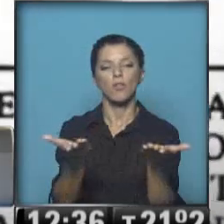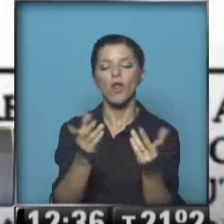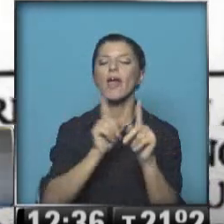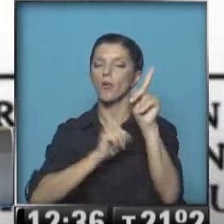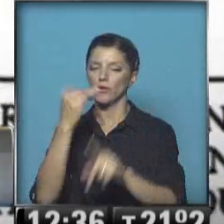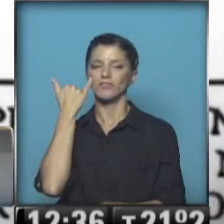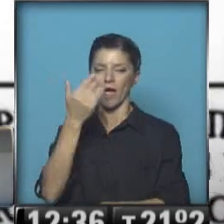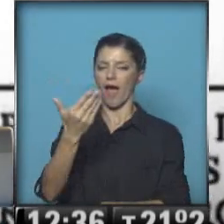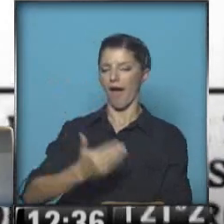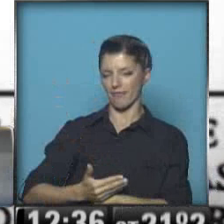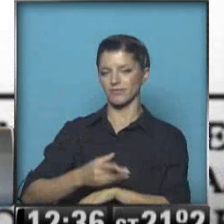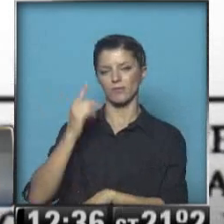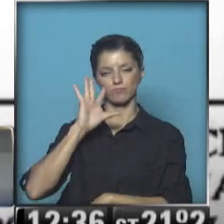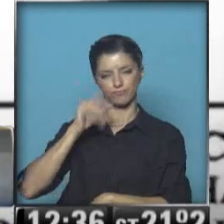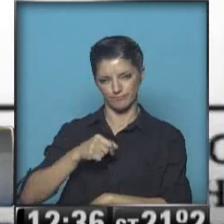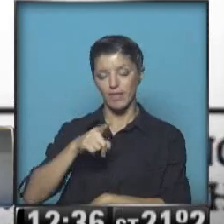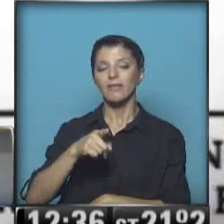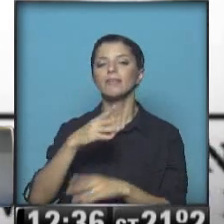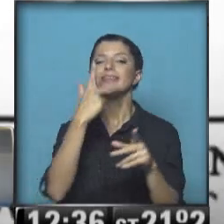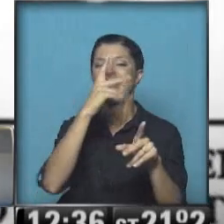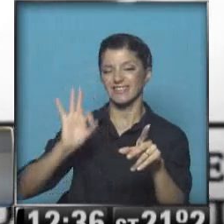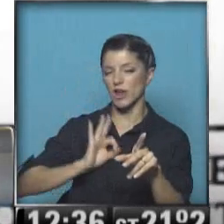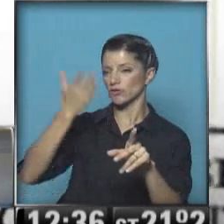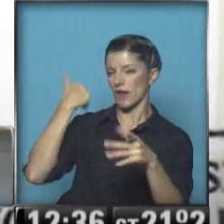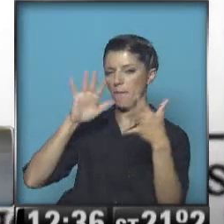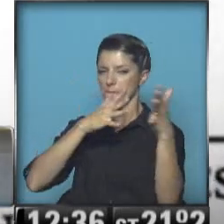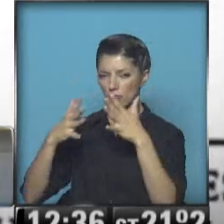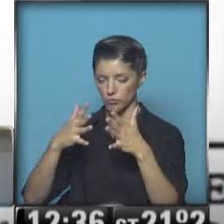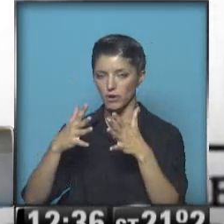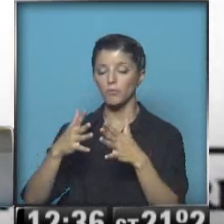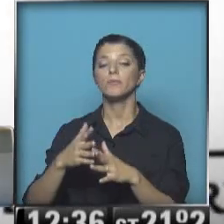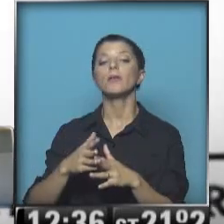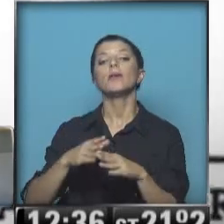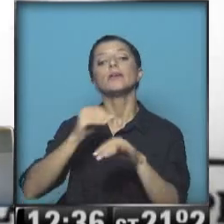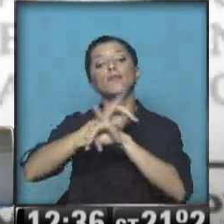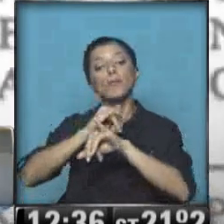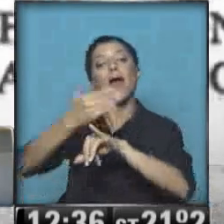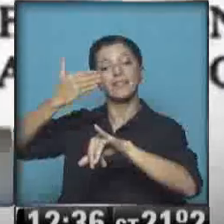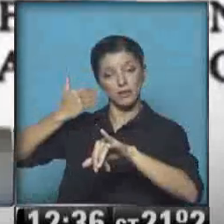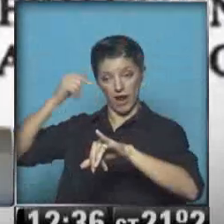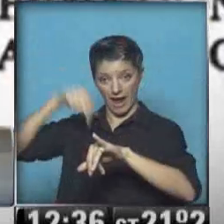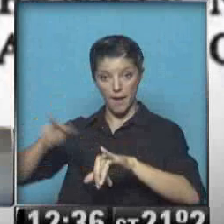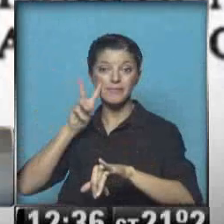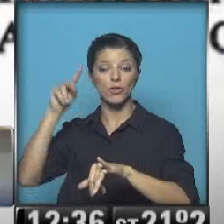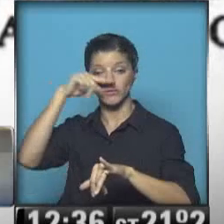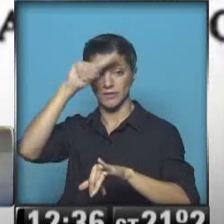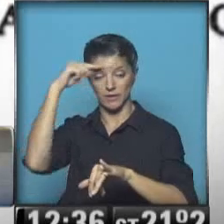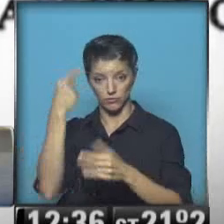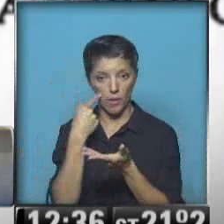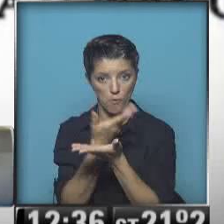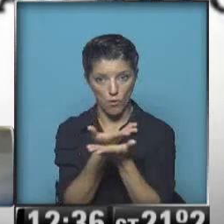indicios permitían suponer desde hace al menos 3 años y fue mencionado en anteriores informes de visión 7